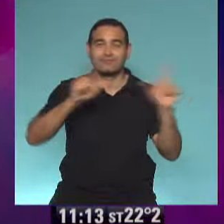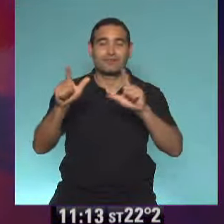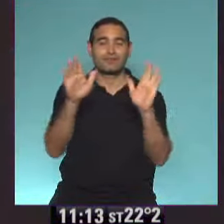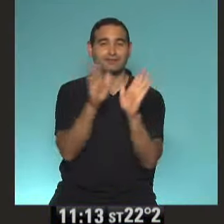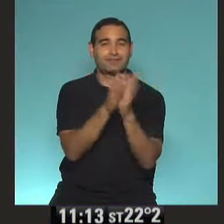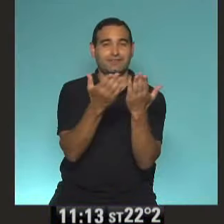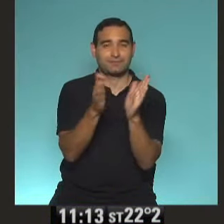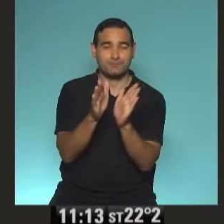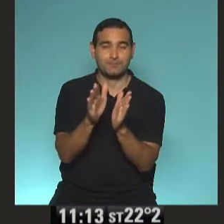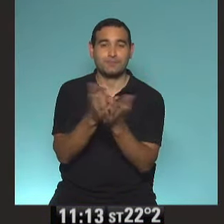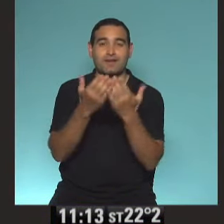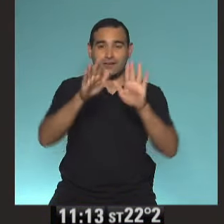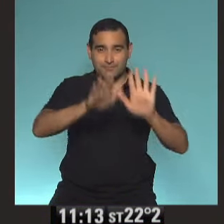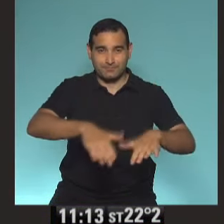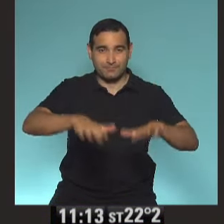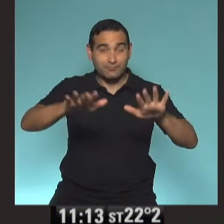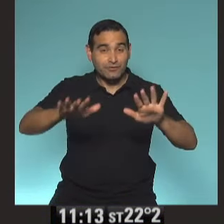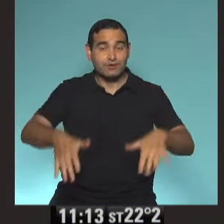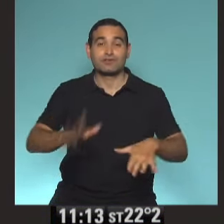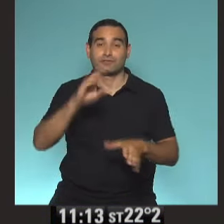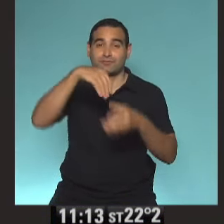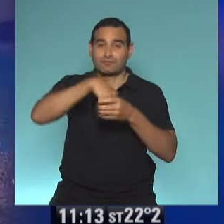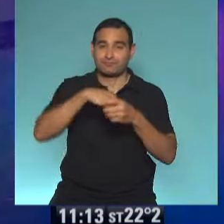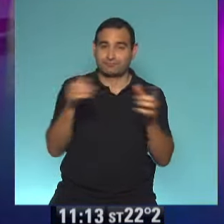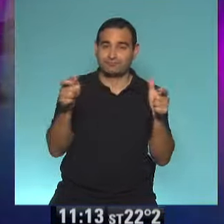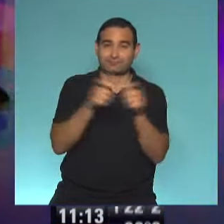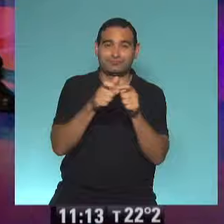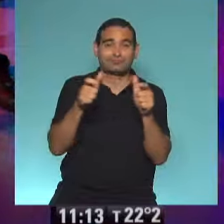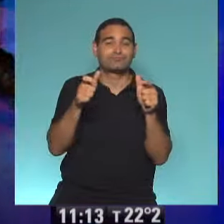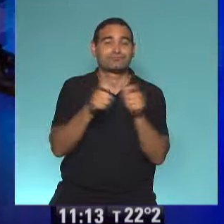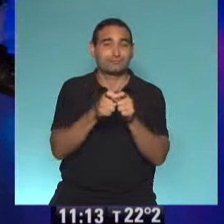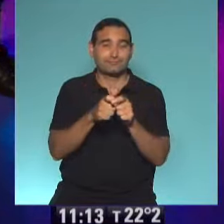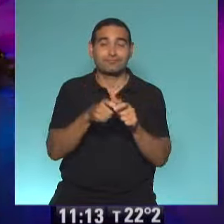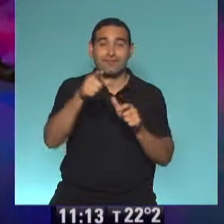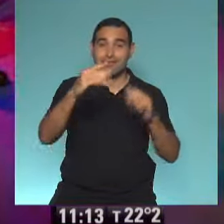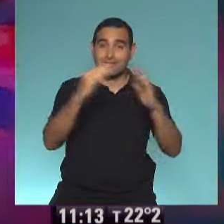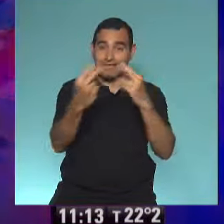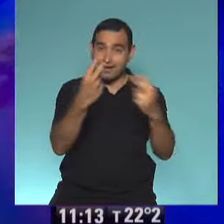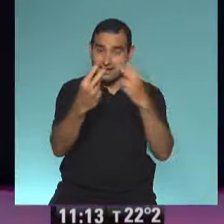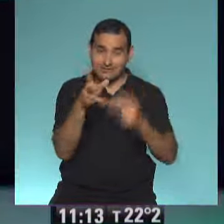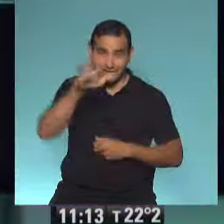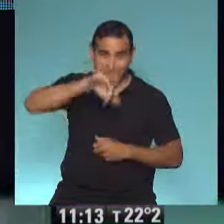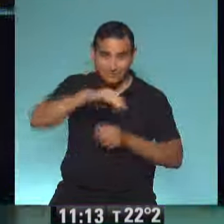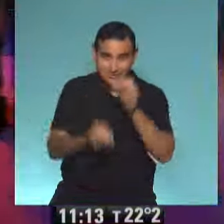cuadros, con libros para las chicas y los chicos que son parte de nuestro programa. Desde